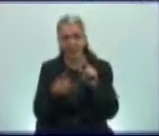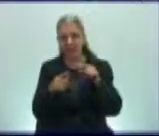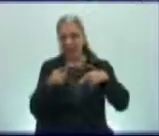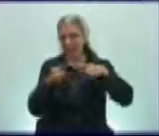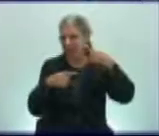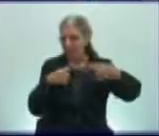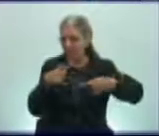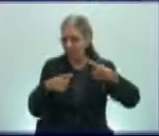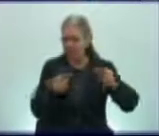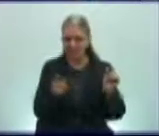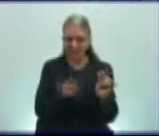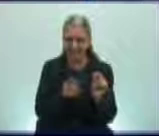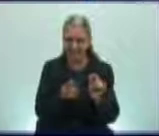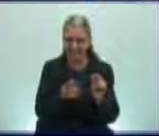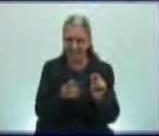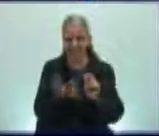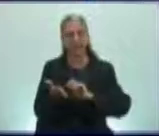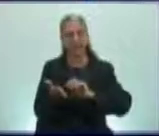la actividad.